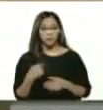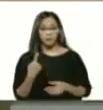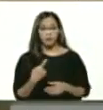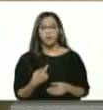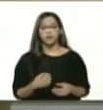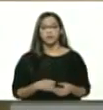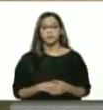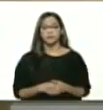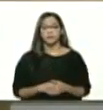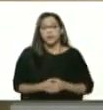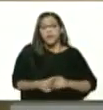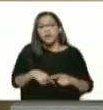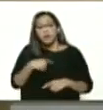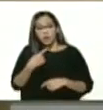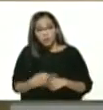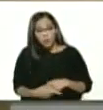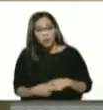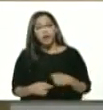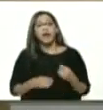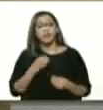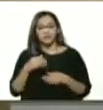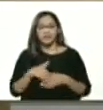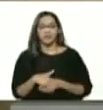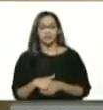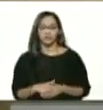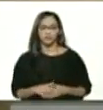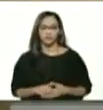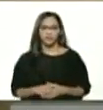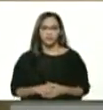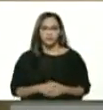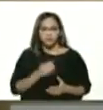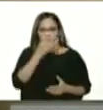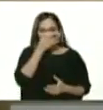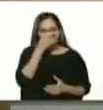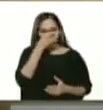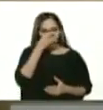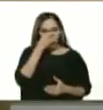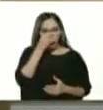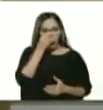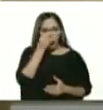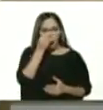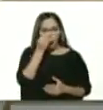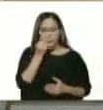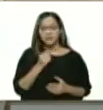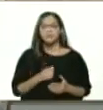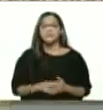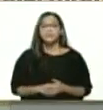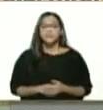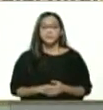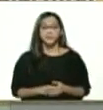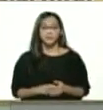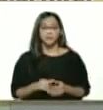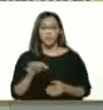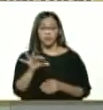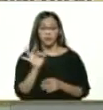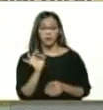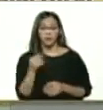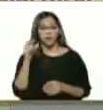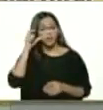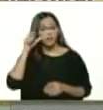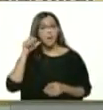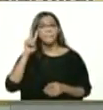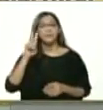siguiente sería hacer la elección primaria hemos fijado para el día 27 de junio